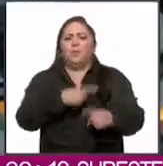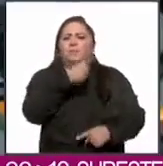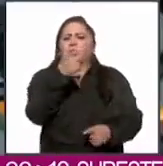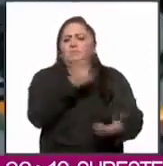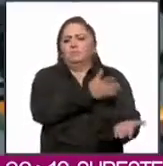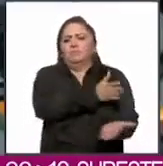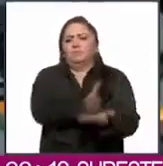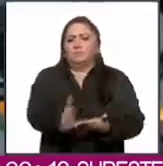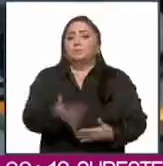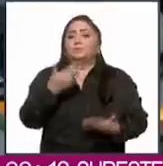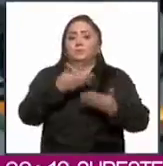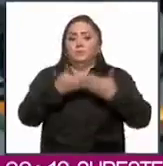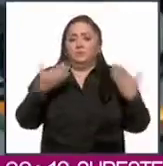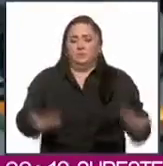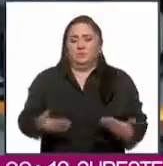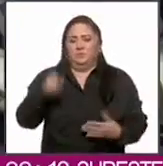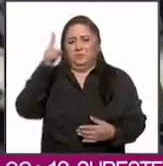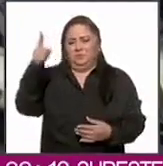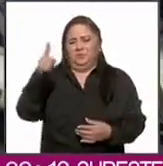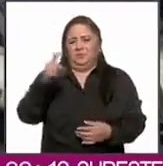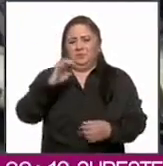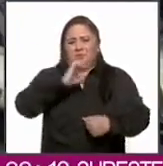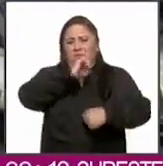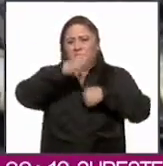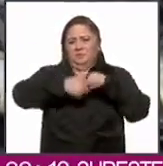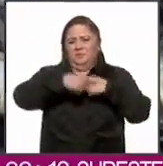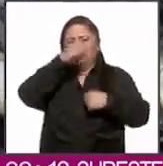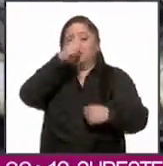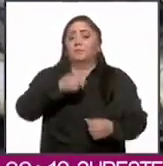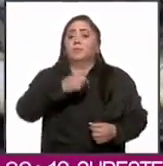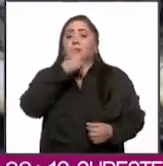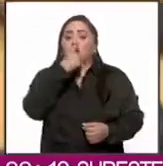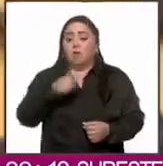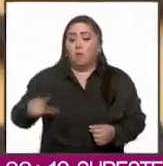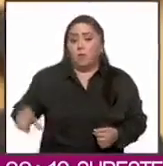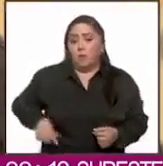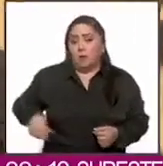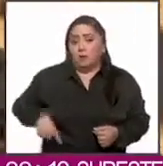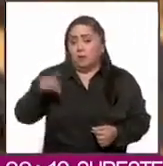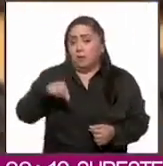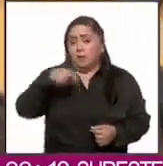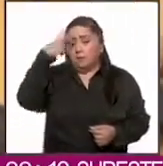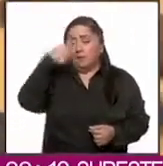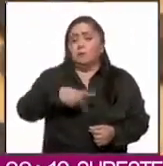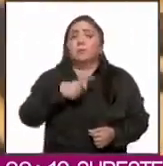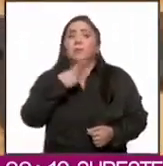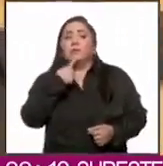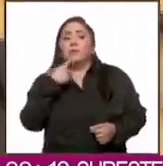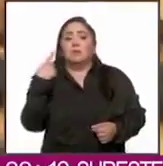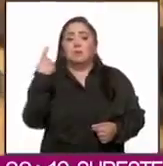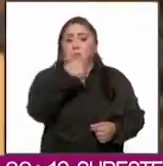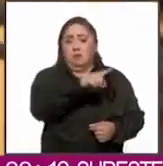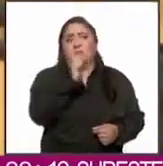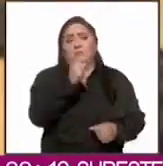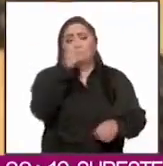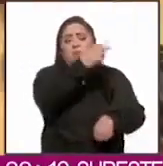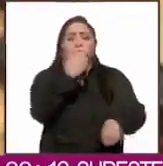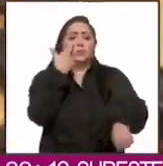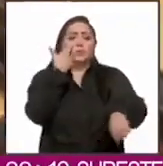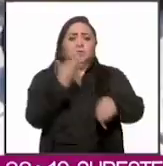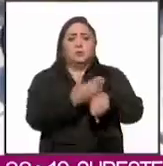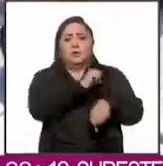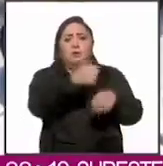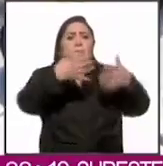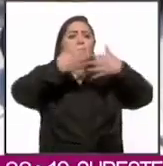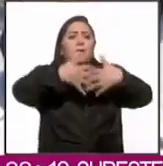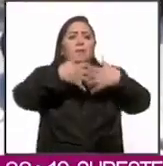armas. El consultor jurídico de Relaciones Exteriores resaltó que el gobierno de México demanda una mayor responsabilidad de las empresas